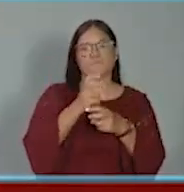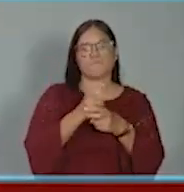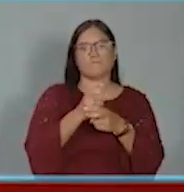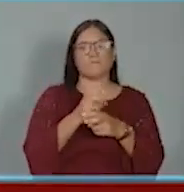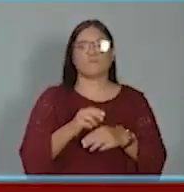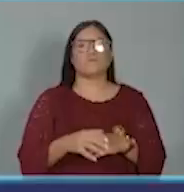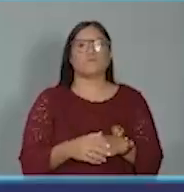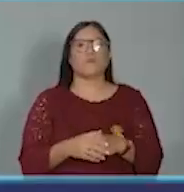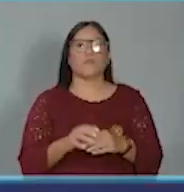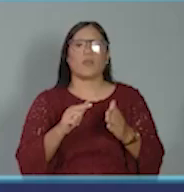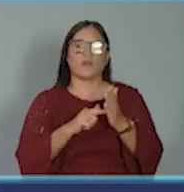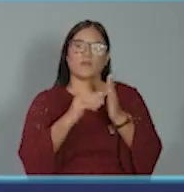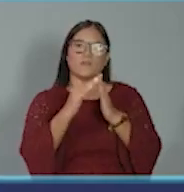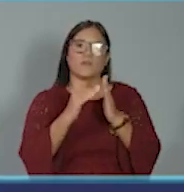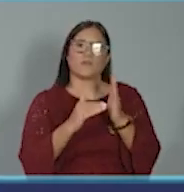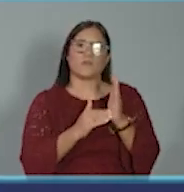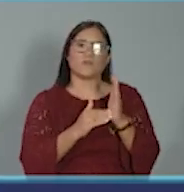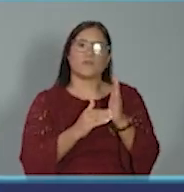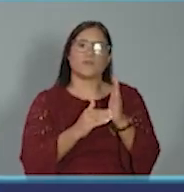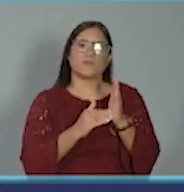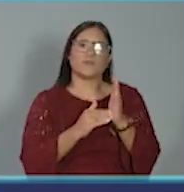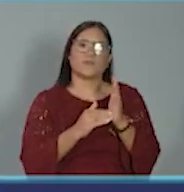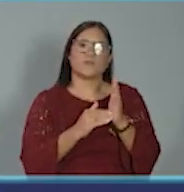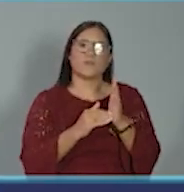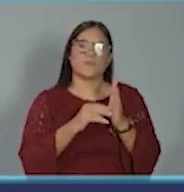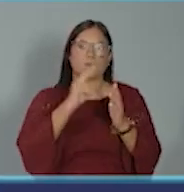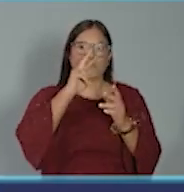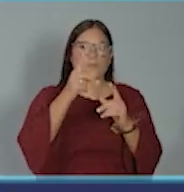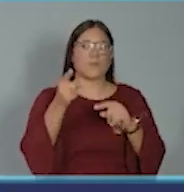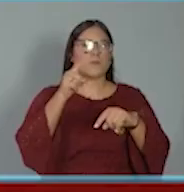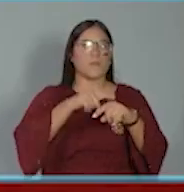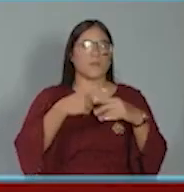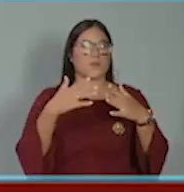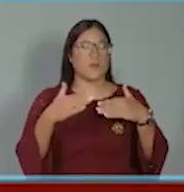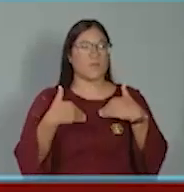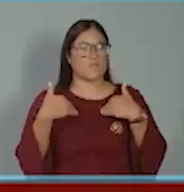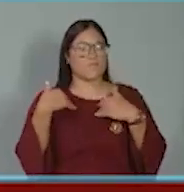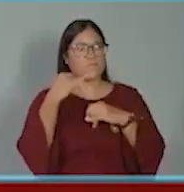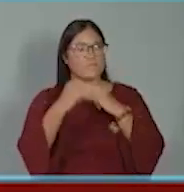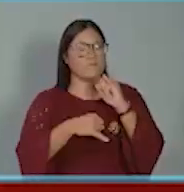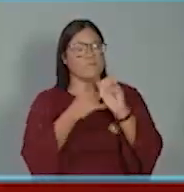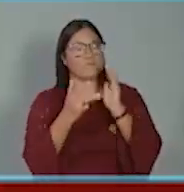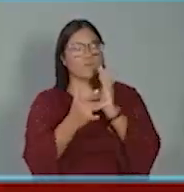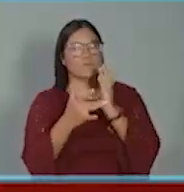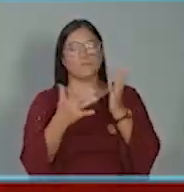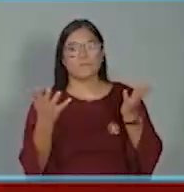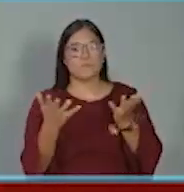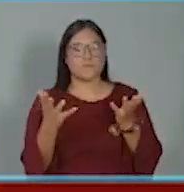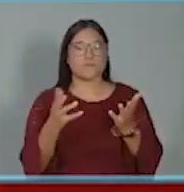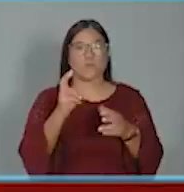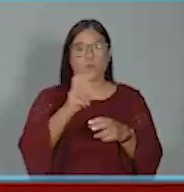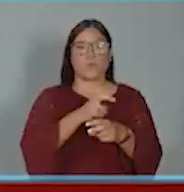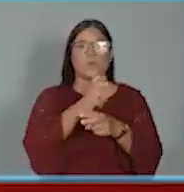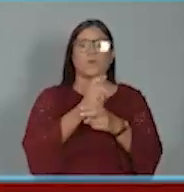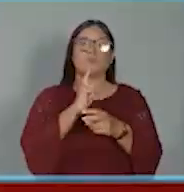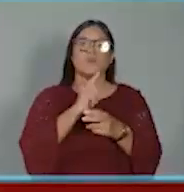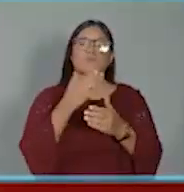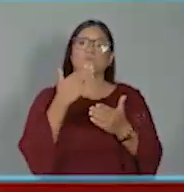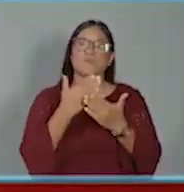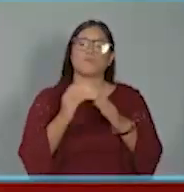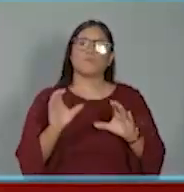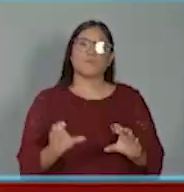censo veremos esos datos arrojados Próximamente mira nuestro como les decía nuestro compromiso con la calidad